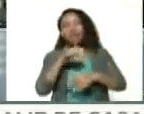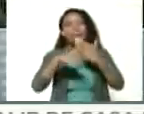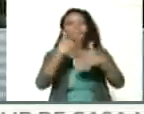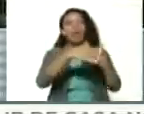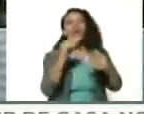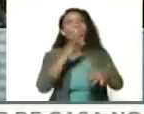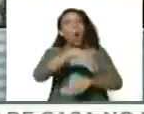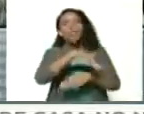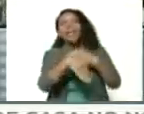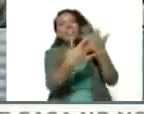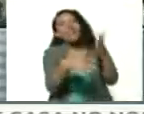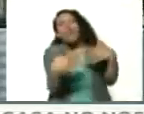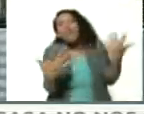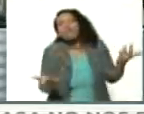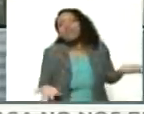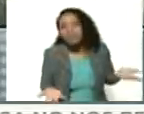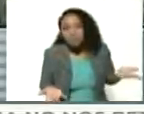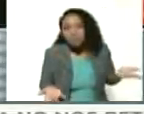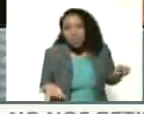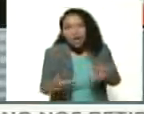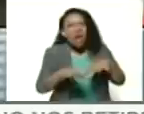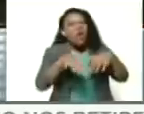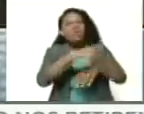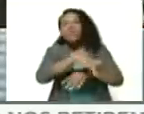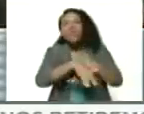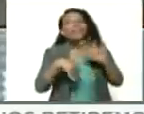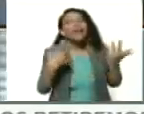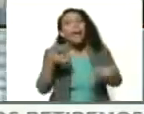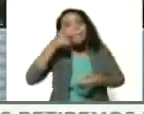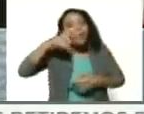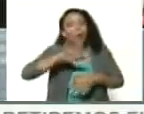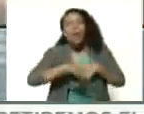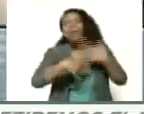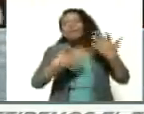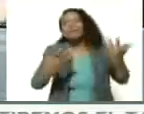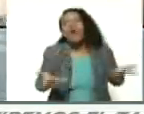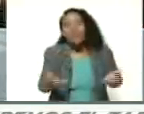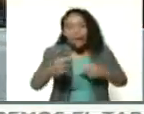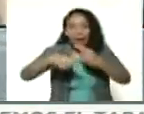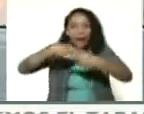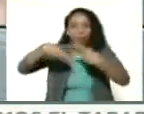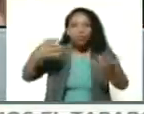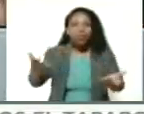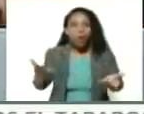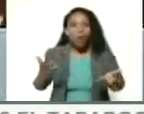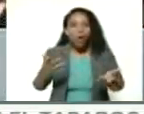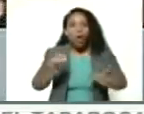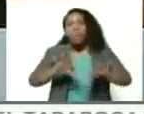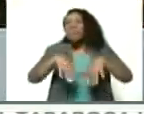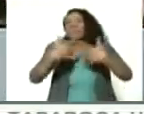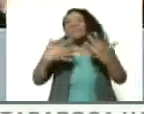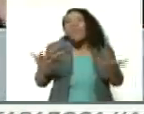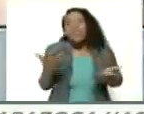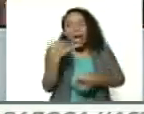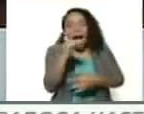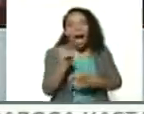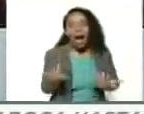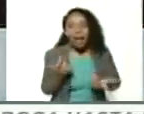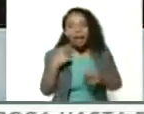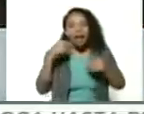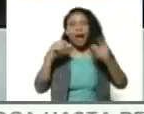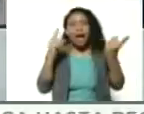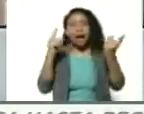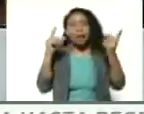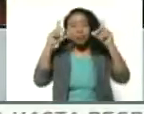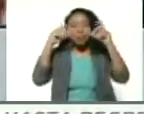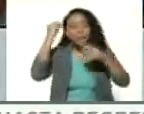ellos? ¿Y dónde está el pueblo? ¿Dónde está la revolución? ¿Dónde está la imagen y el